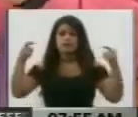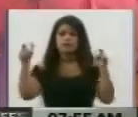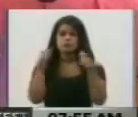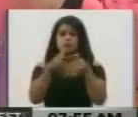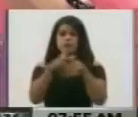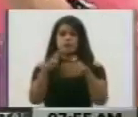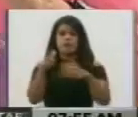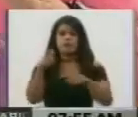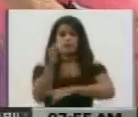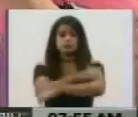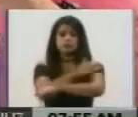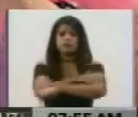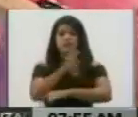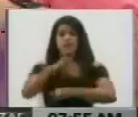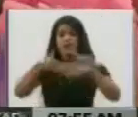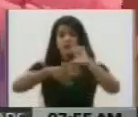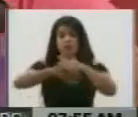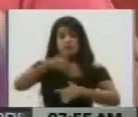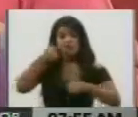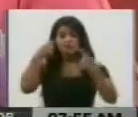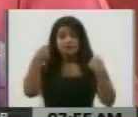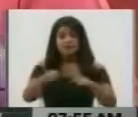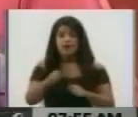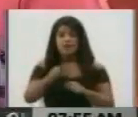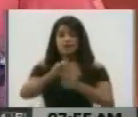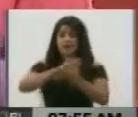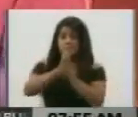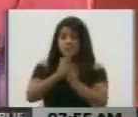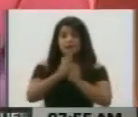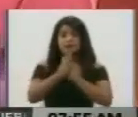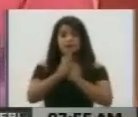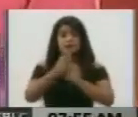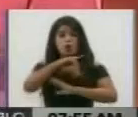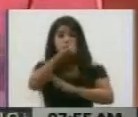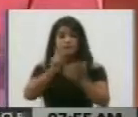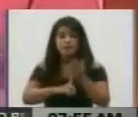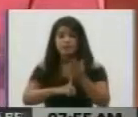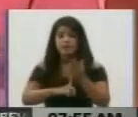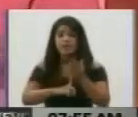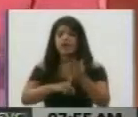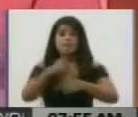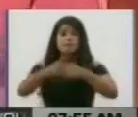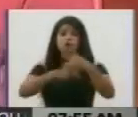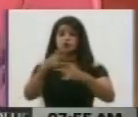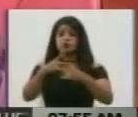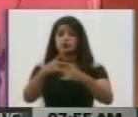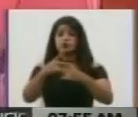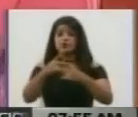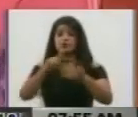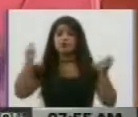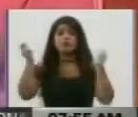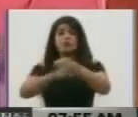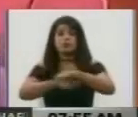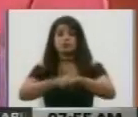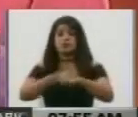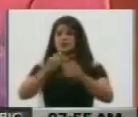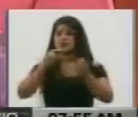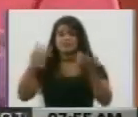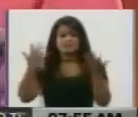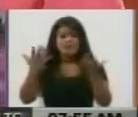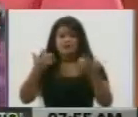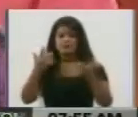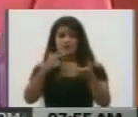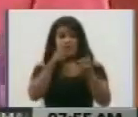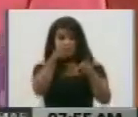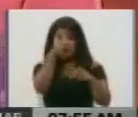de derecha del continente para tratar de acabar de raíz con estos procesos de transformación que significaron inclusión